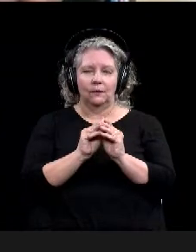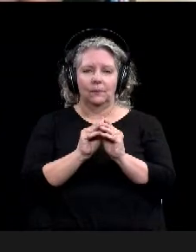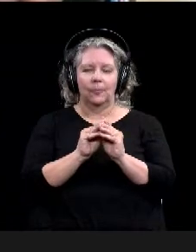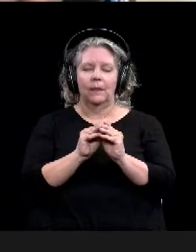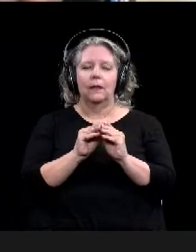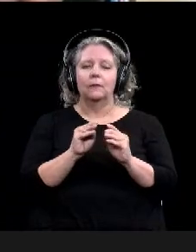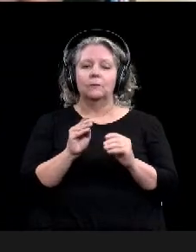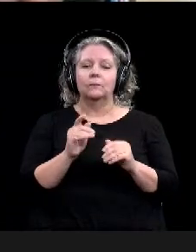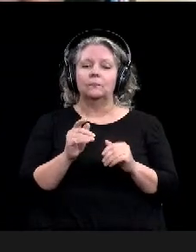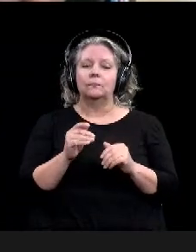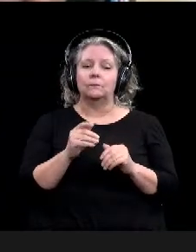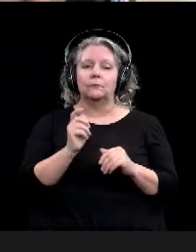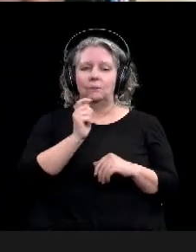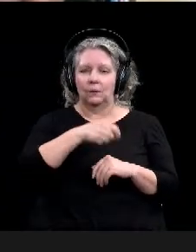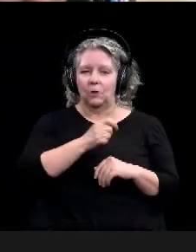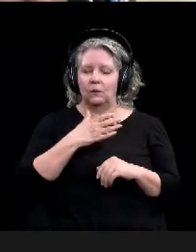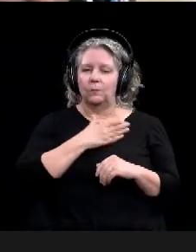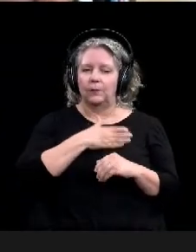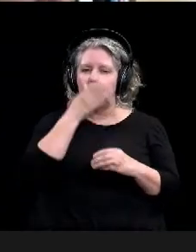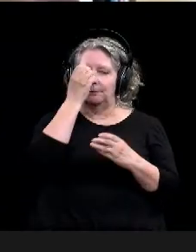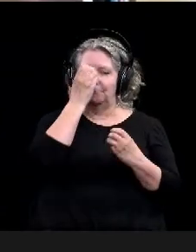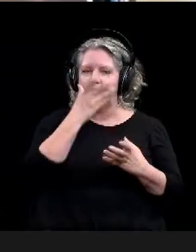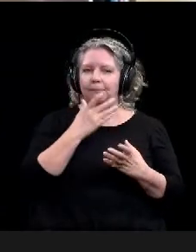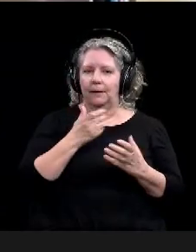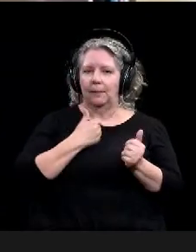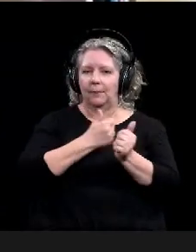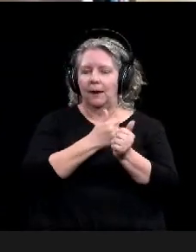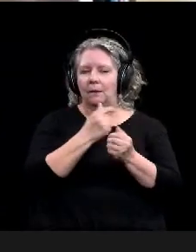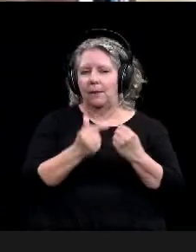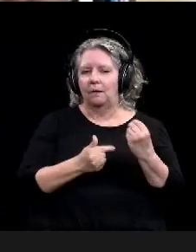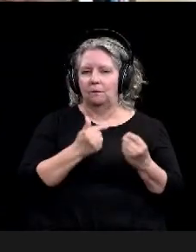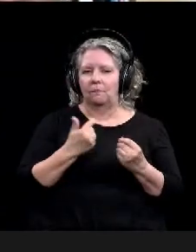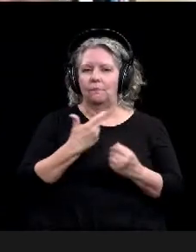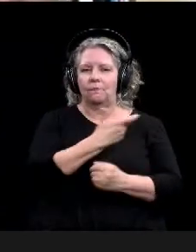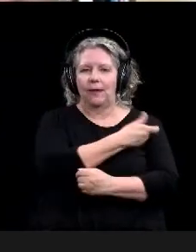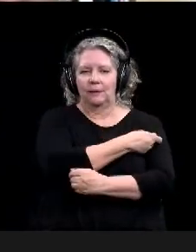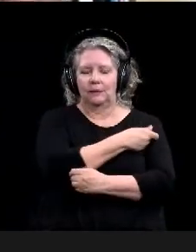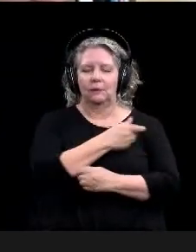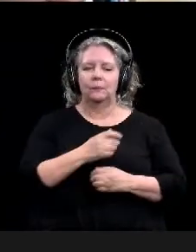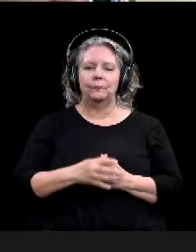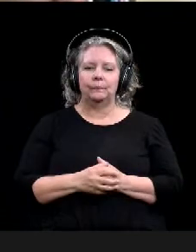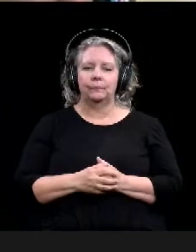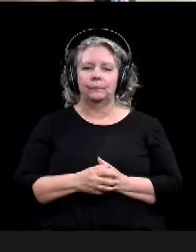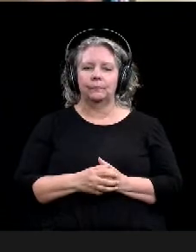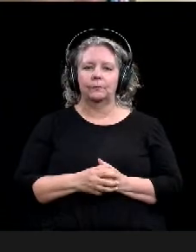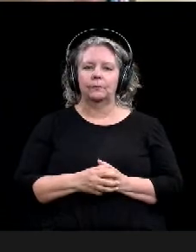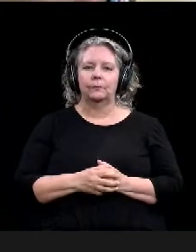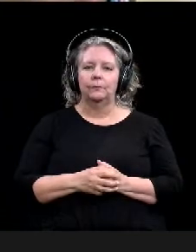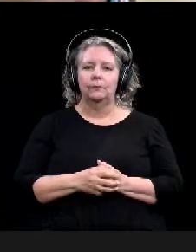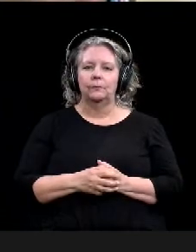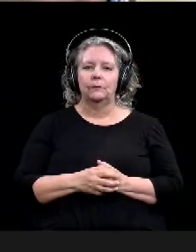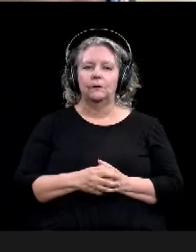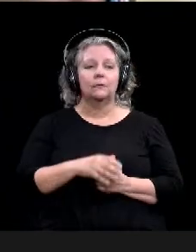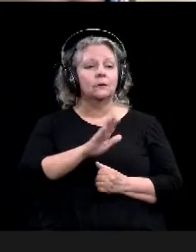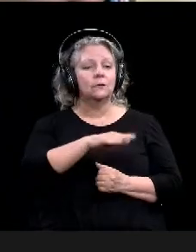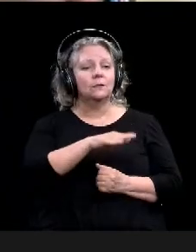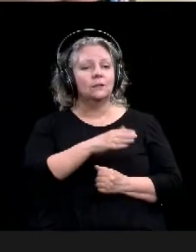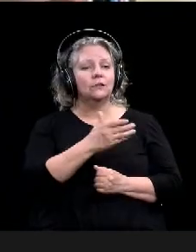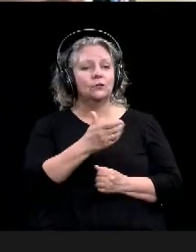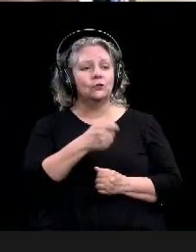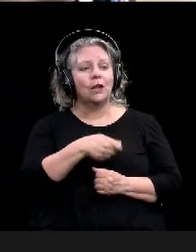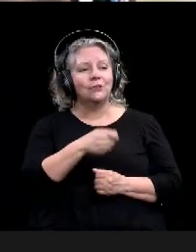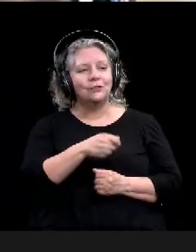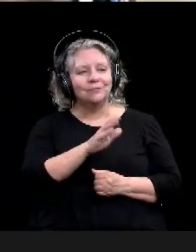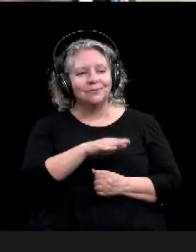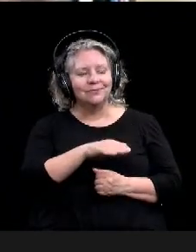no están tirando al tanto de nuestras vacas vacunas disculpe juez